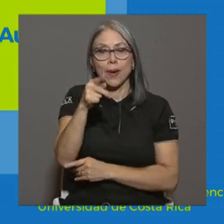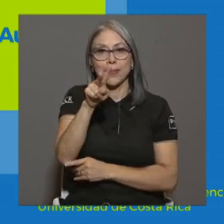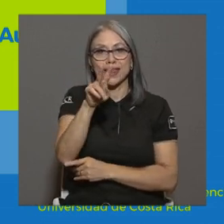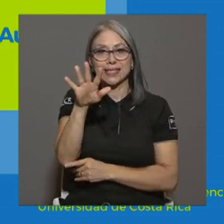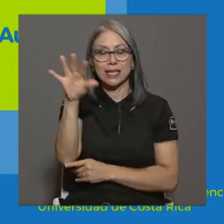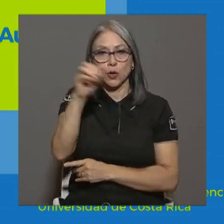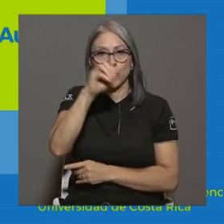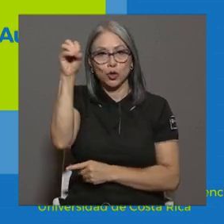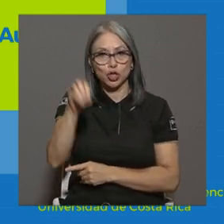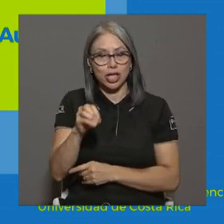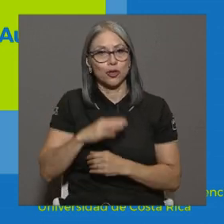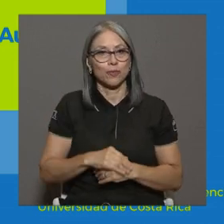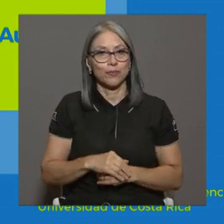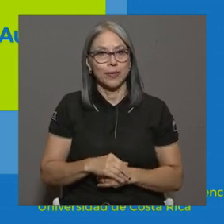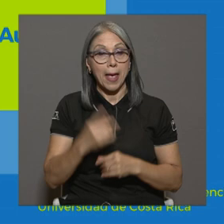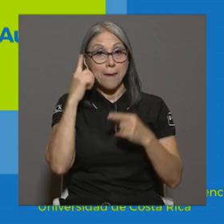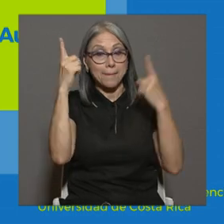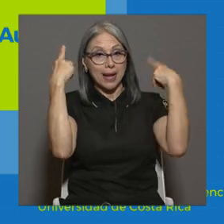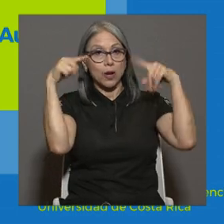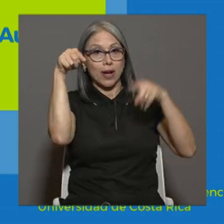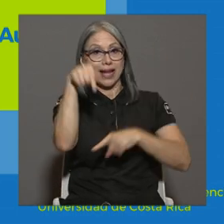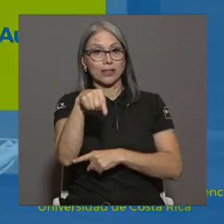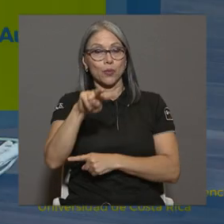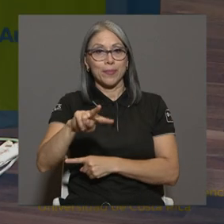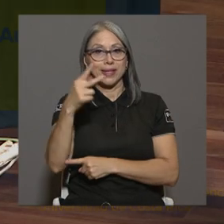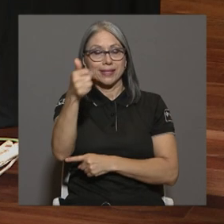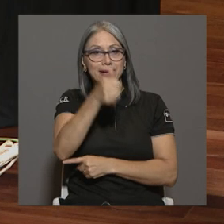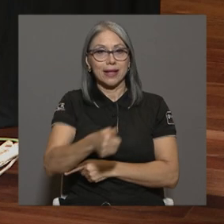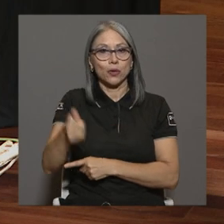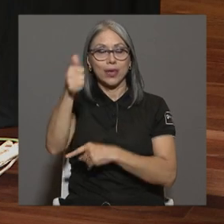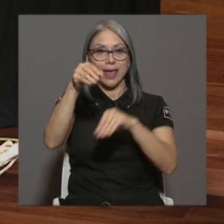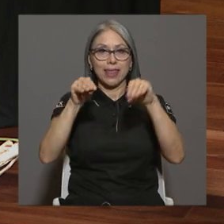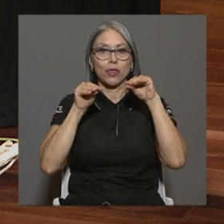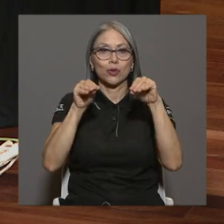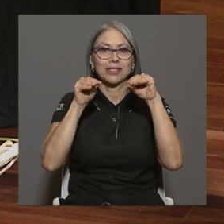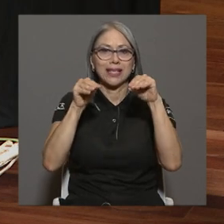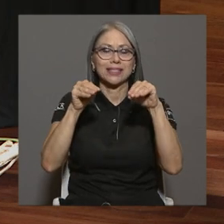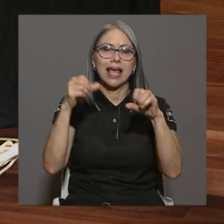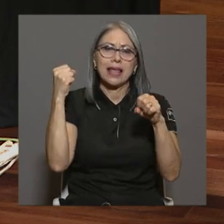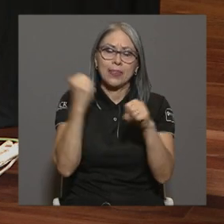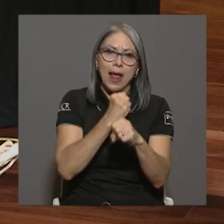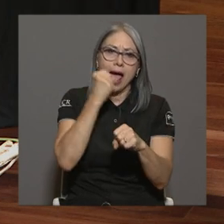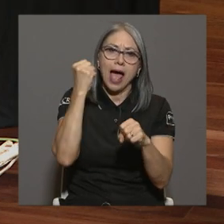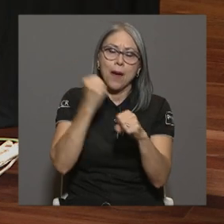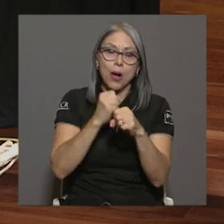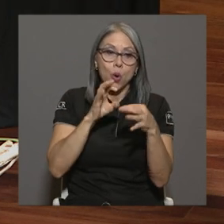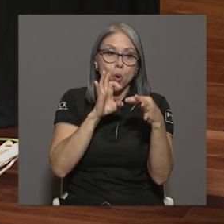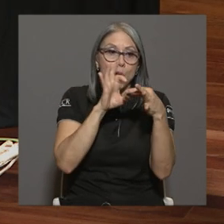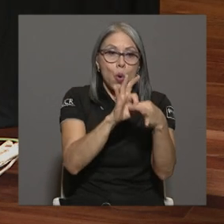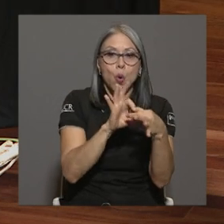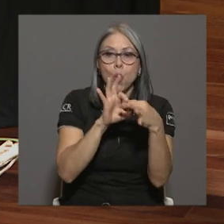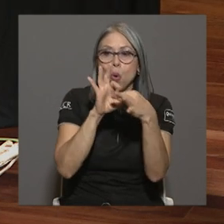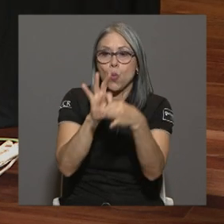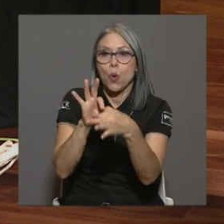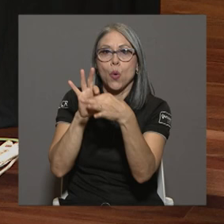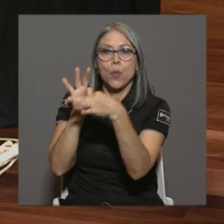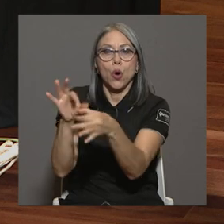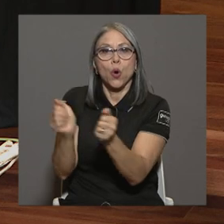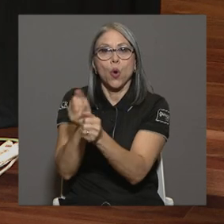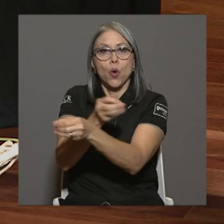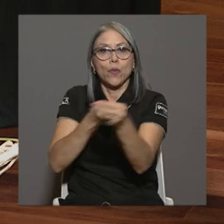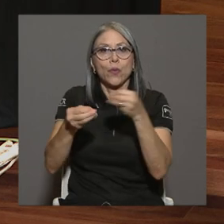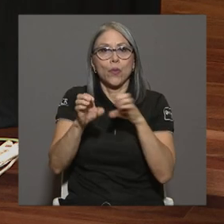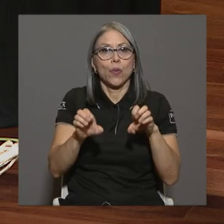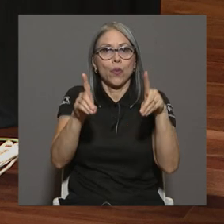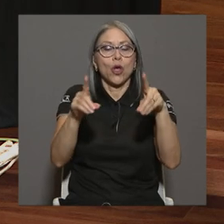4,25%. Para lograrlo, la Vicerrectoría de Docencia trabajó de manera coordinada con las unidades académicas y